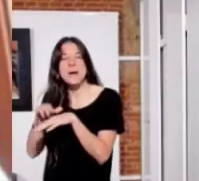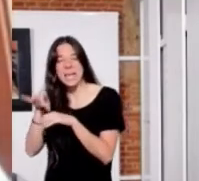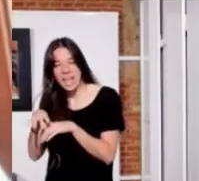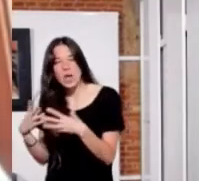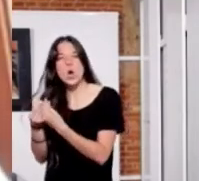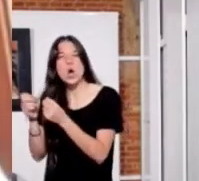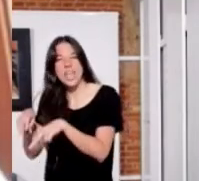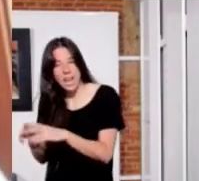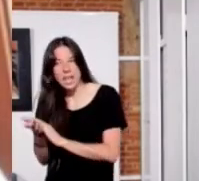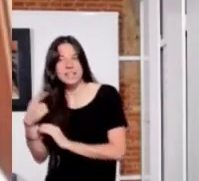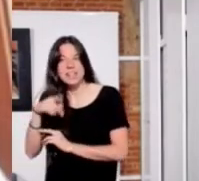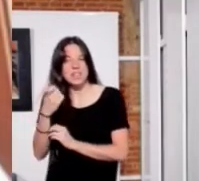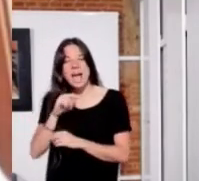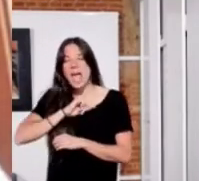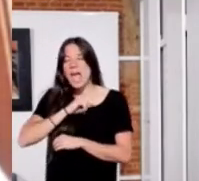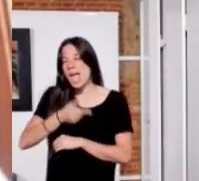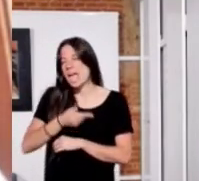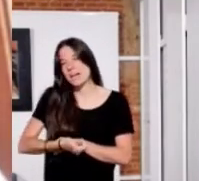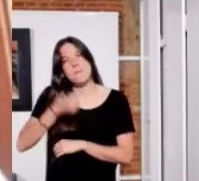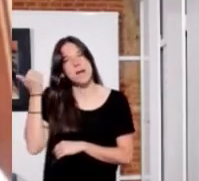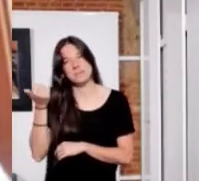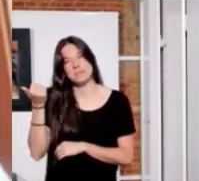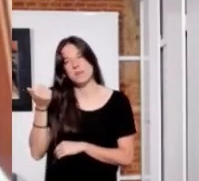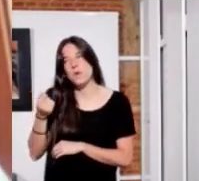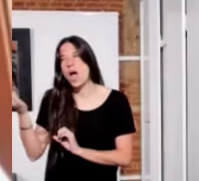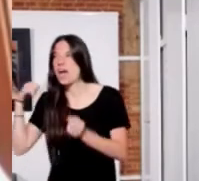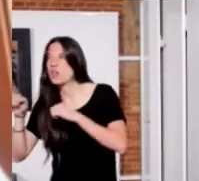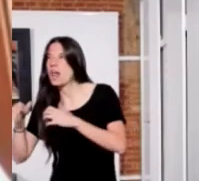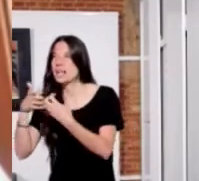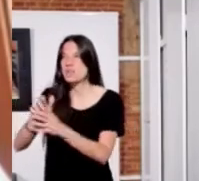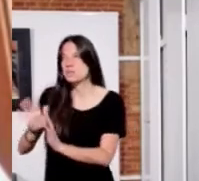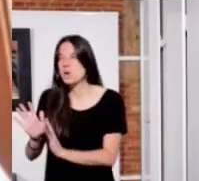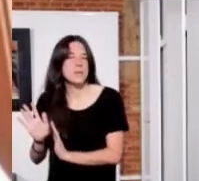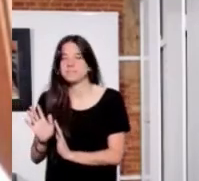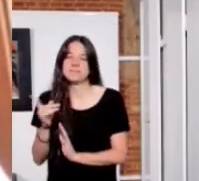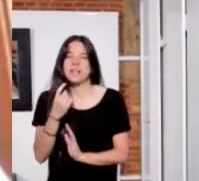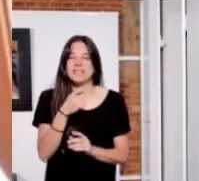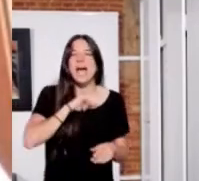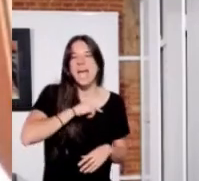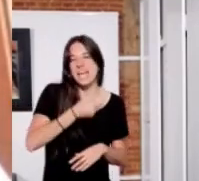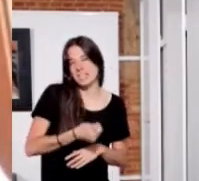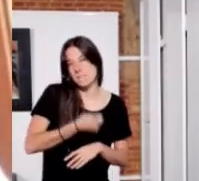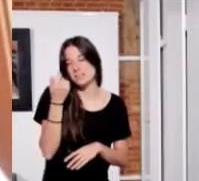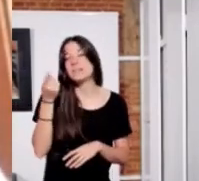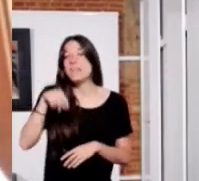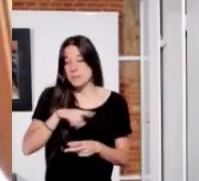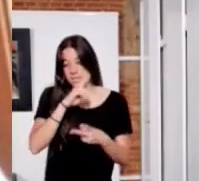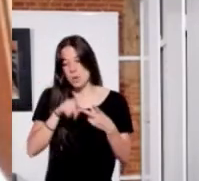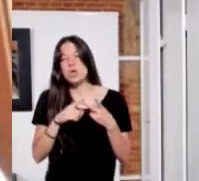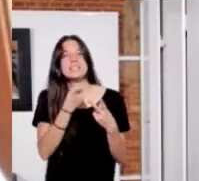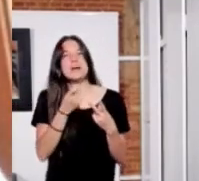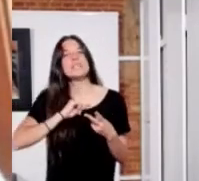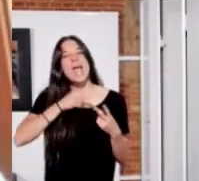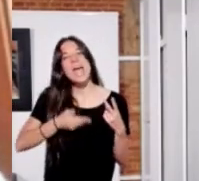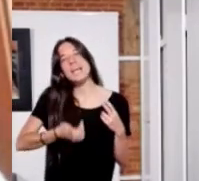más reflexión que mera acción y activismo. Segunda, necesitamos más ética de la responsabilidad que mera ética de